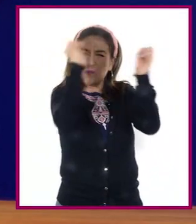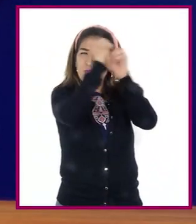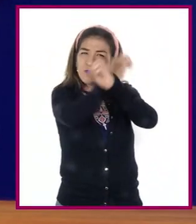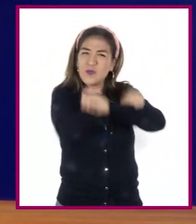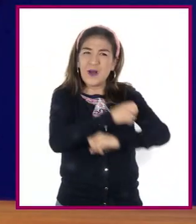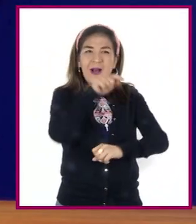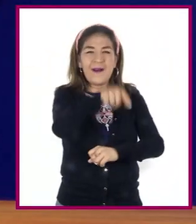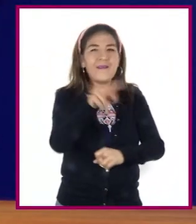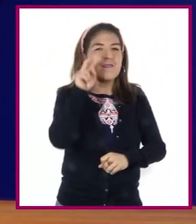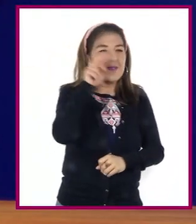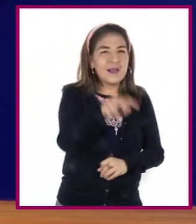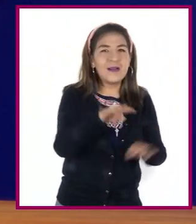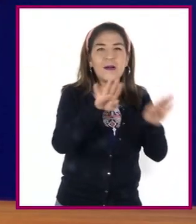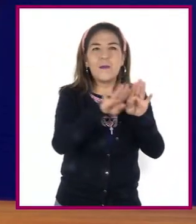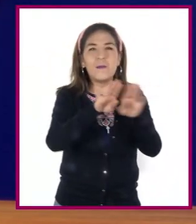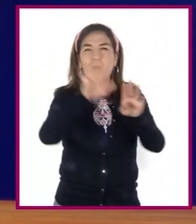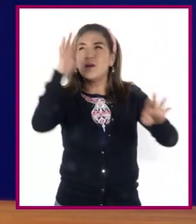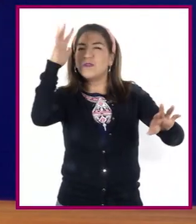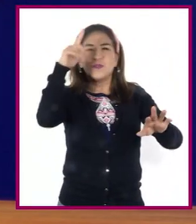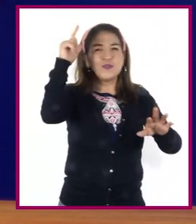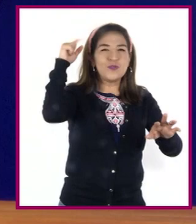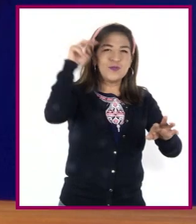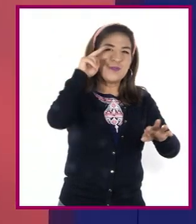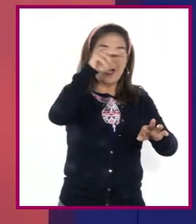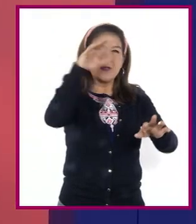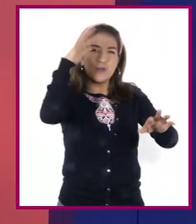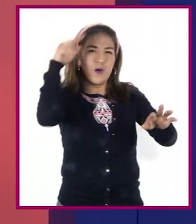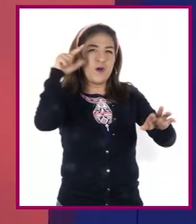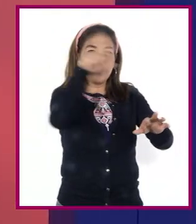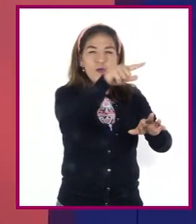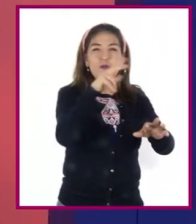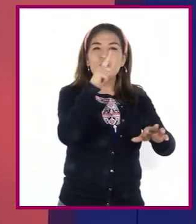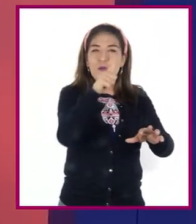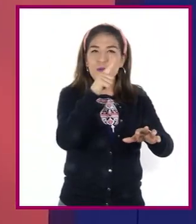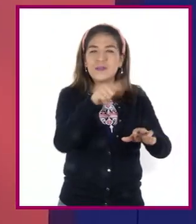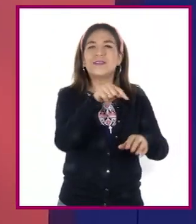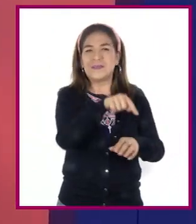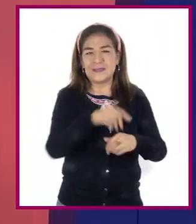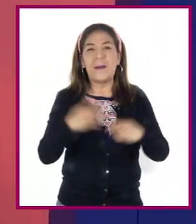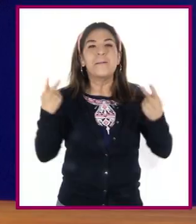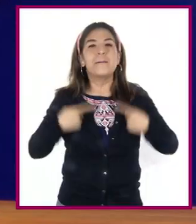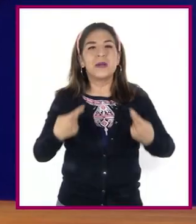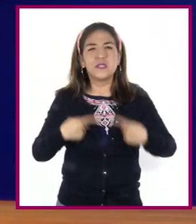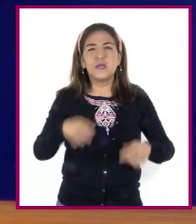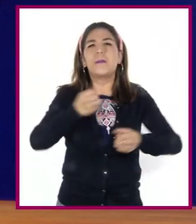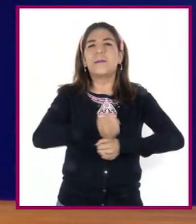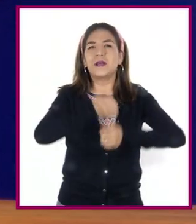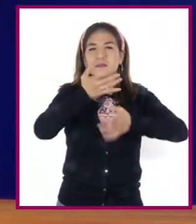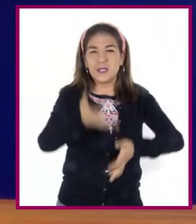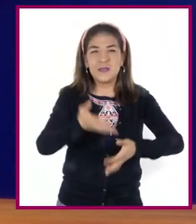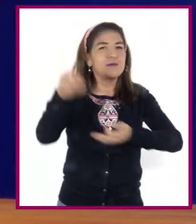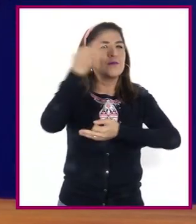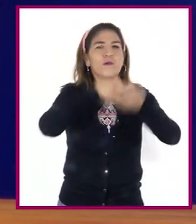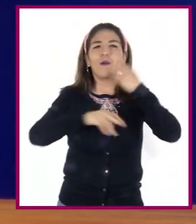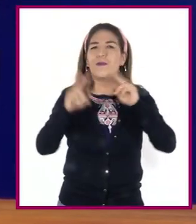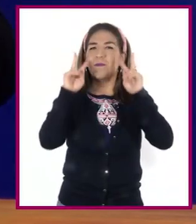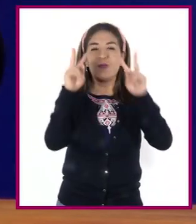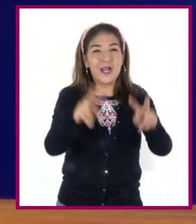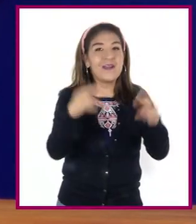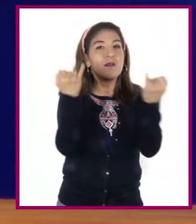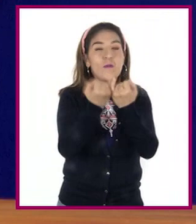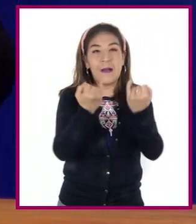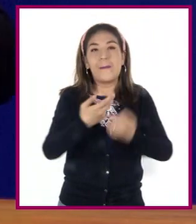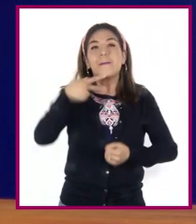se ven lustrosas al sol. Las y los poetas, como ya dijimos, ven lo que vemos todos, pero